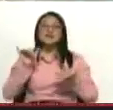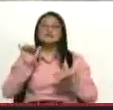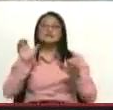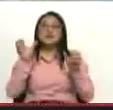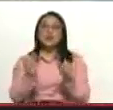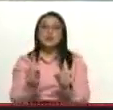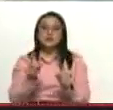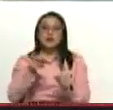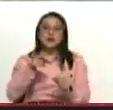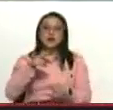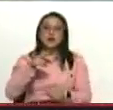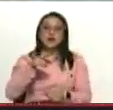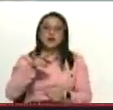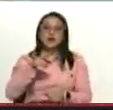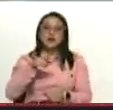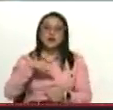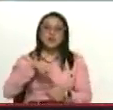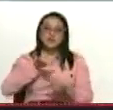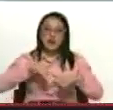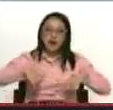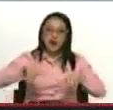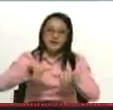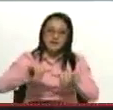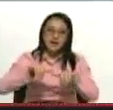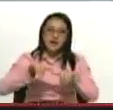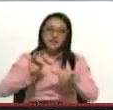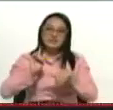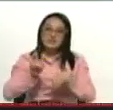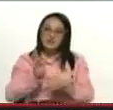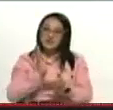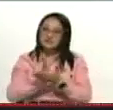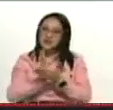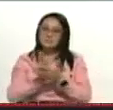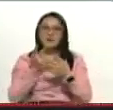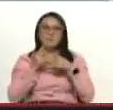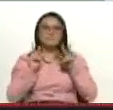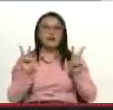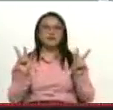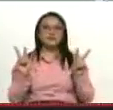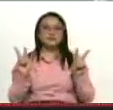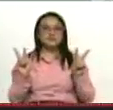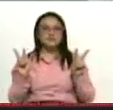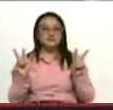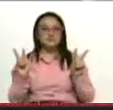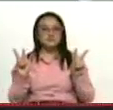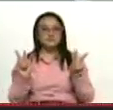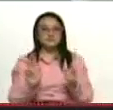de nuestro de nuestra área que debe ser un área siempre en paz